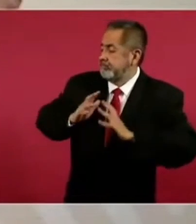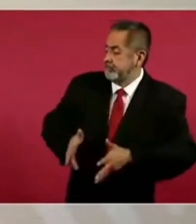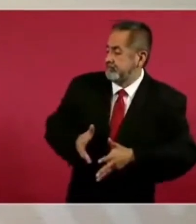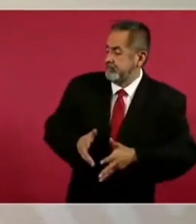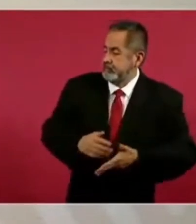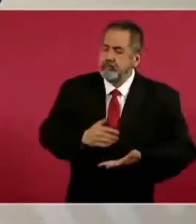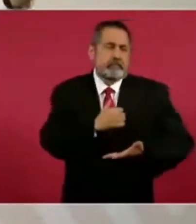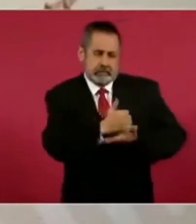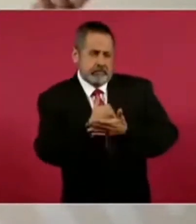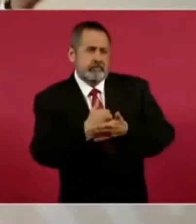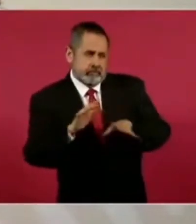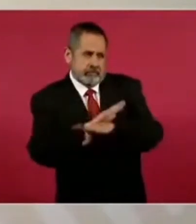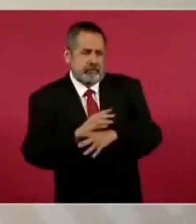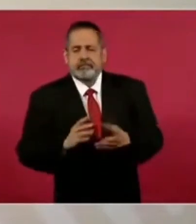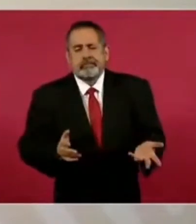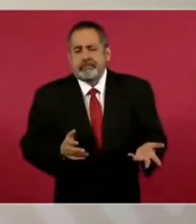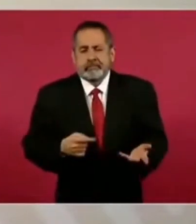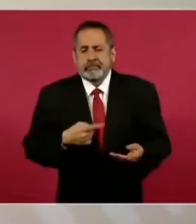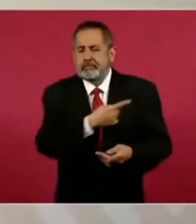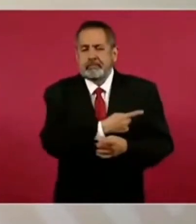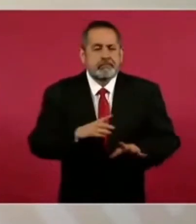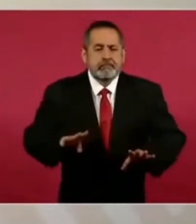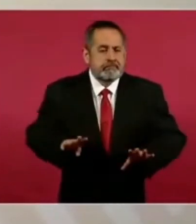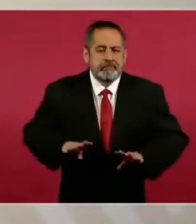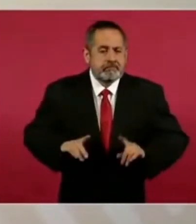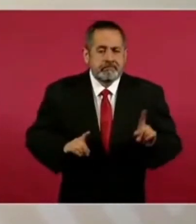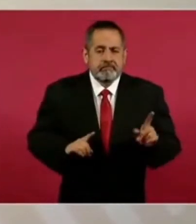la política que les beneficia,